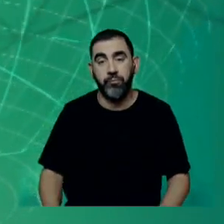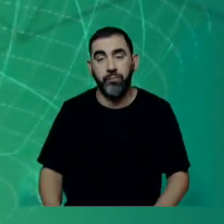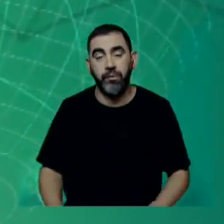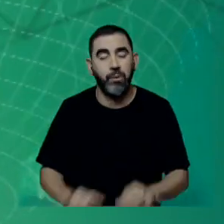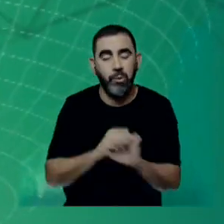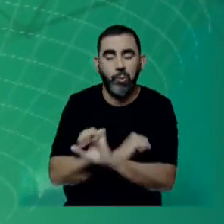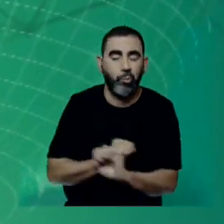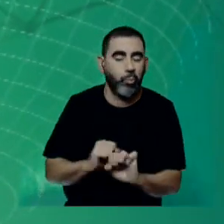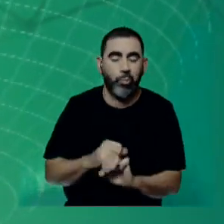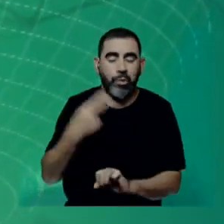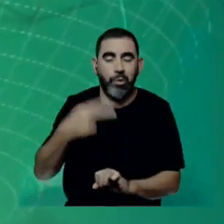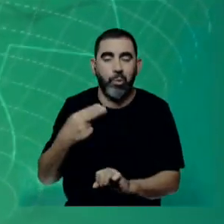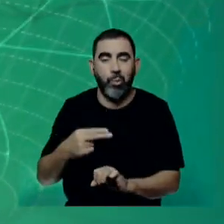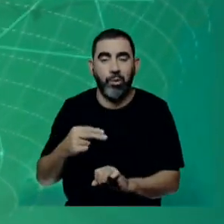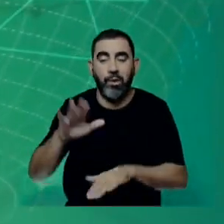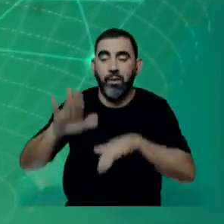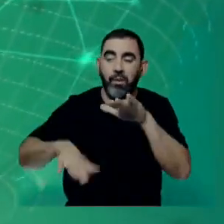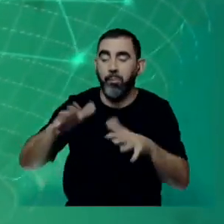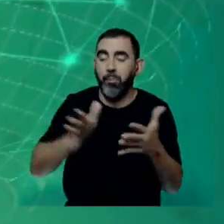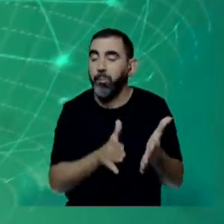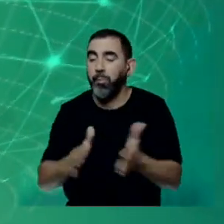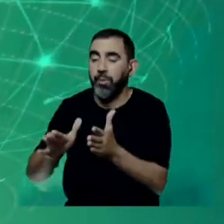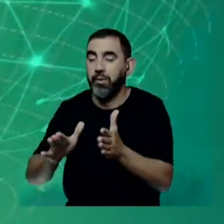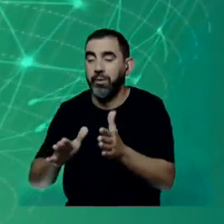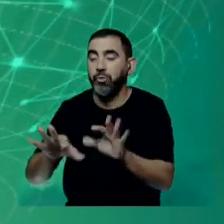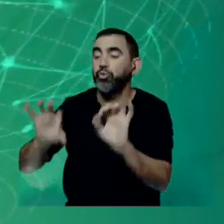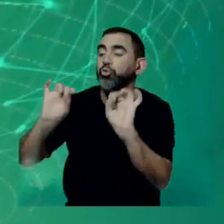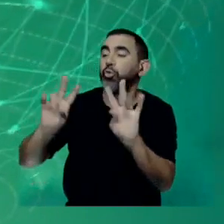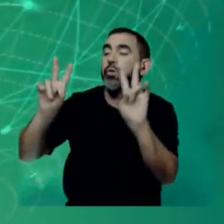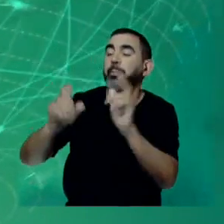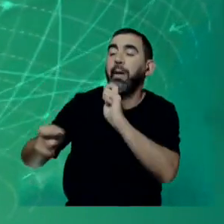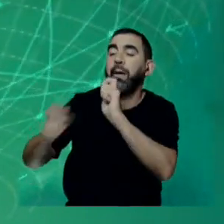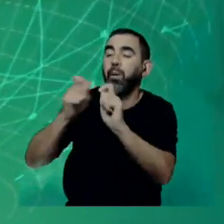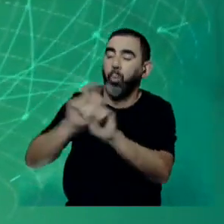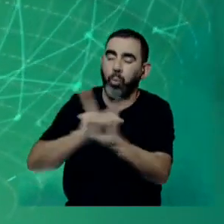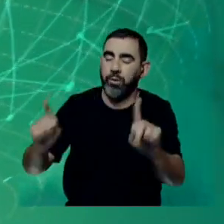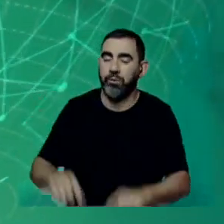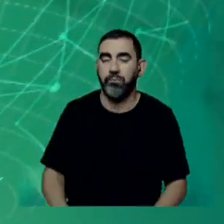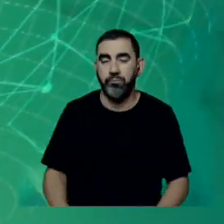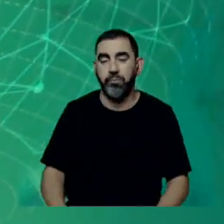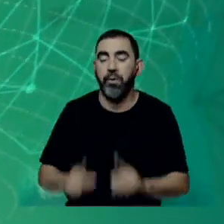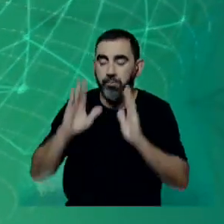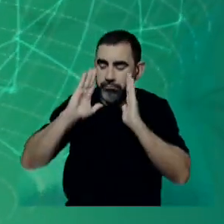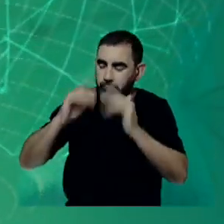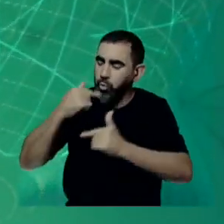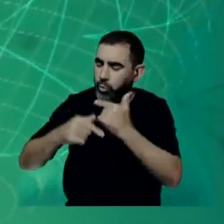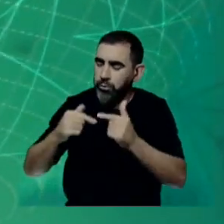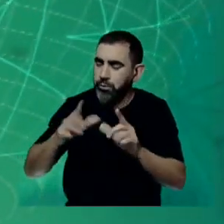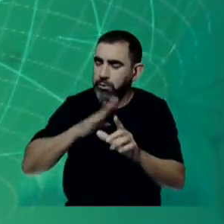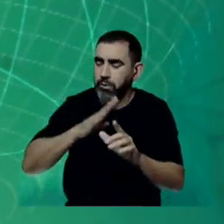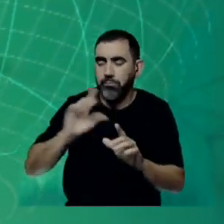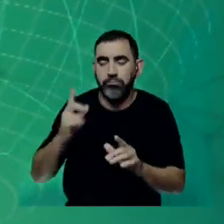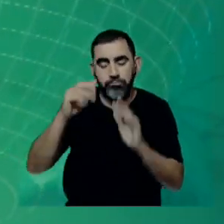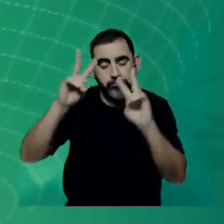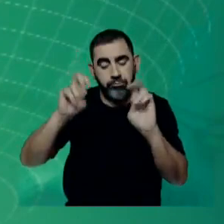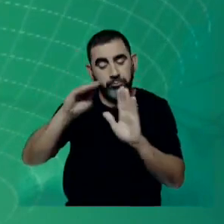No podemos nunca determinar nuestro camino solo en función de una encuesta. Tenemos que seguir abrazados de nuestros